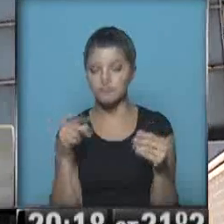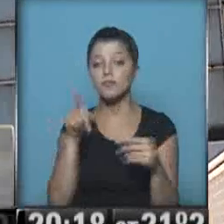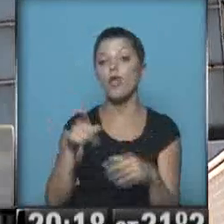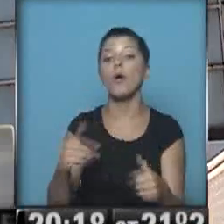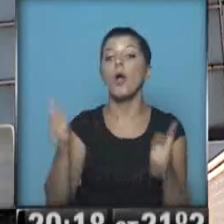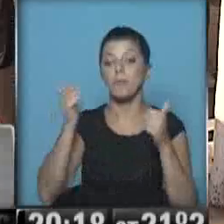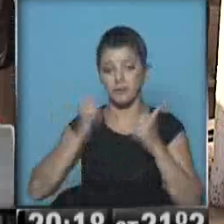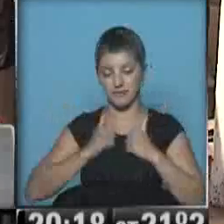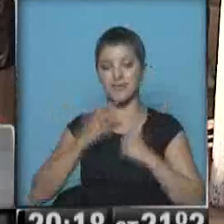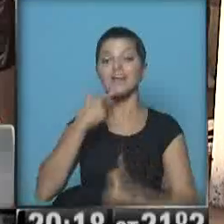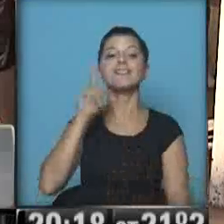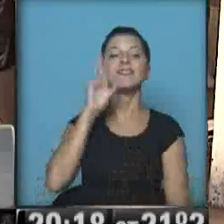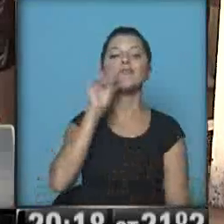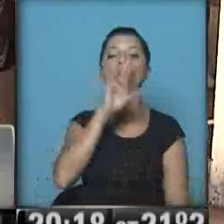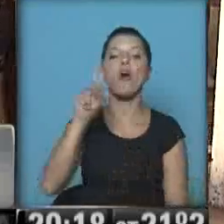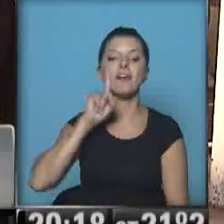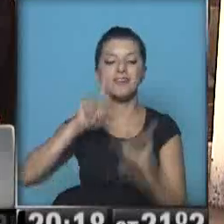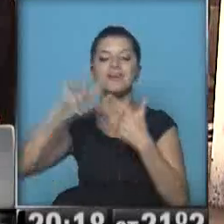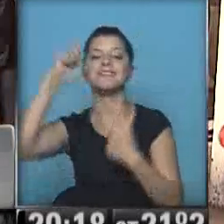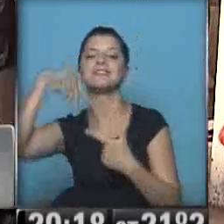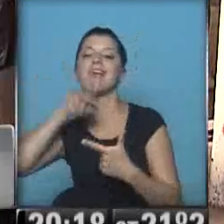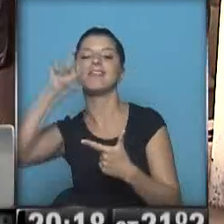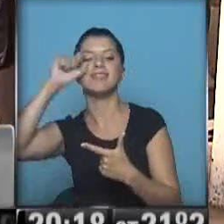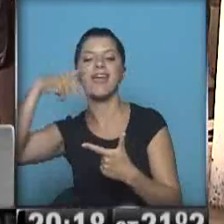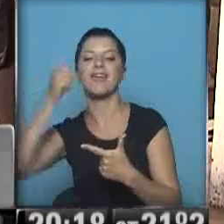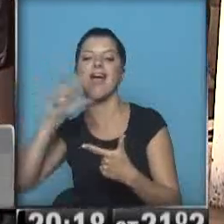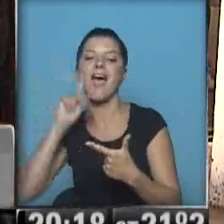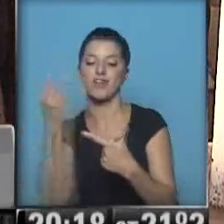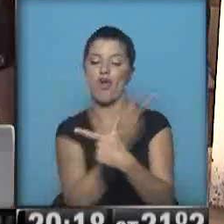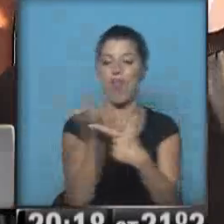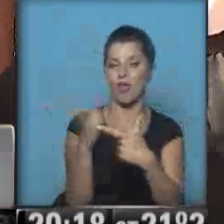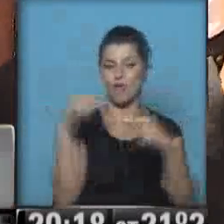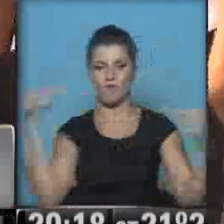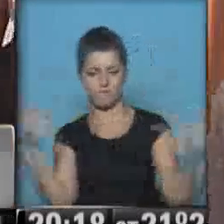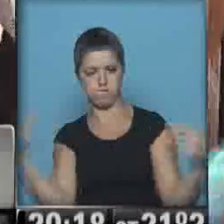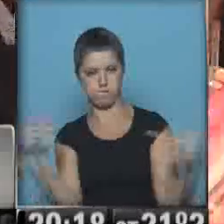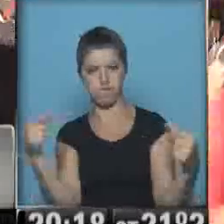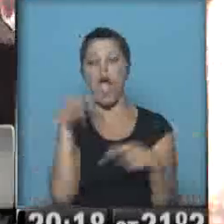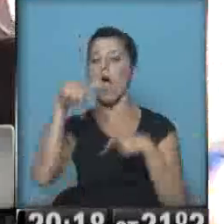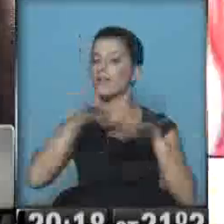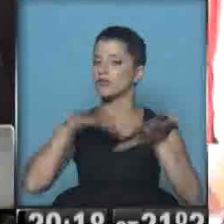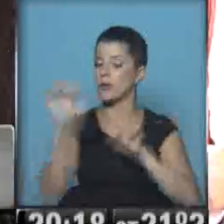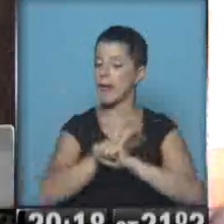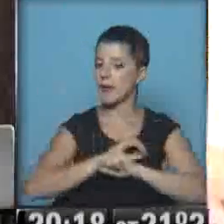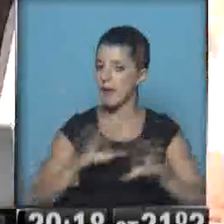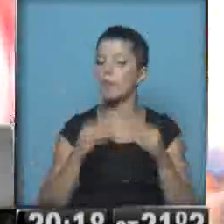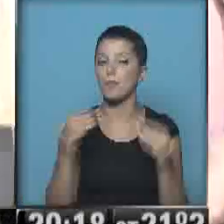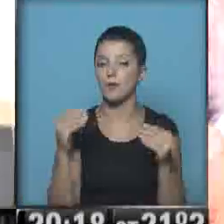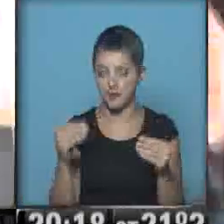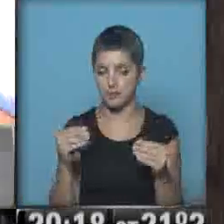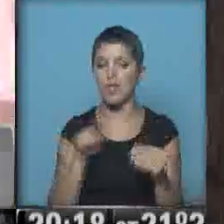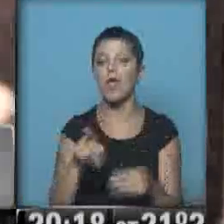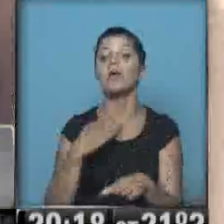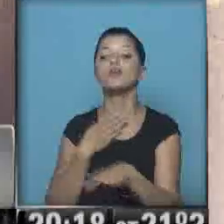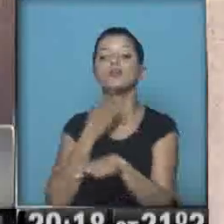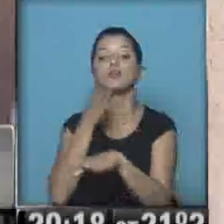sívori la centenario se venían insultando ahora es muy grave la situación porque irrumpieron